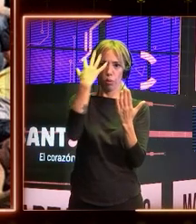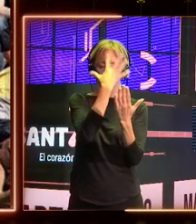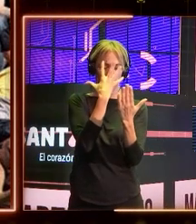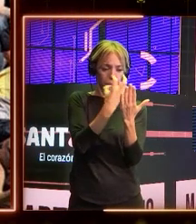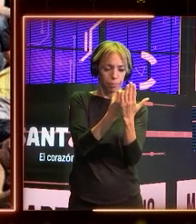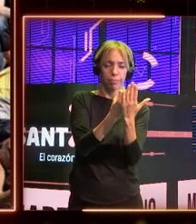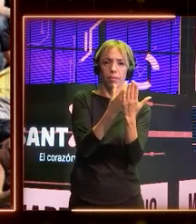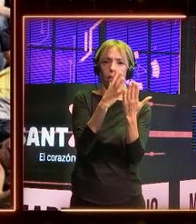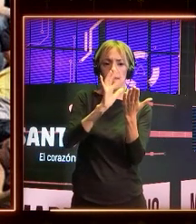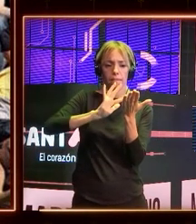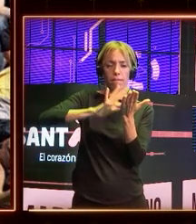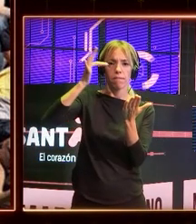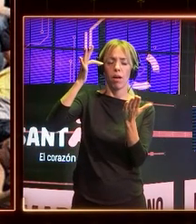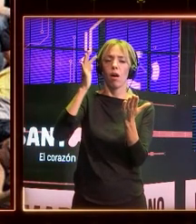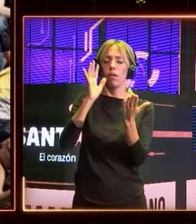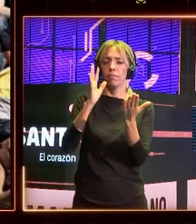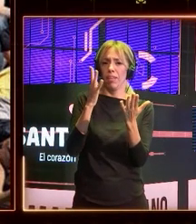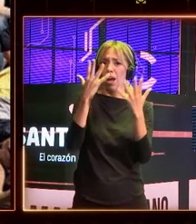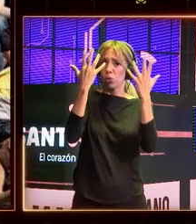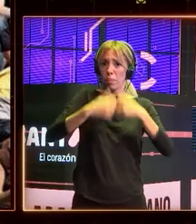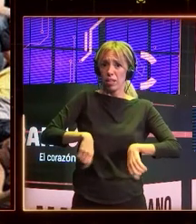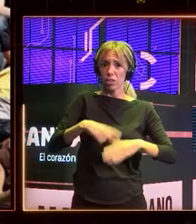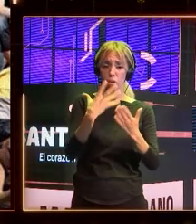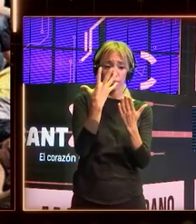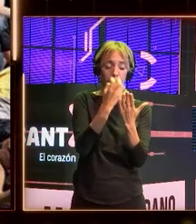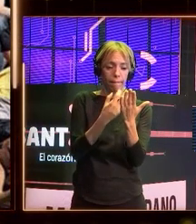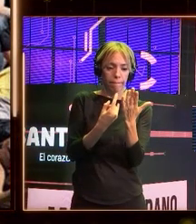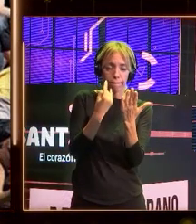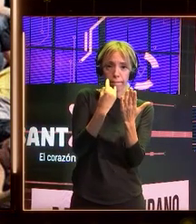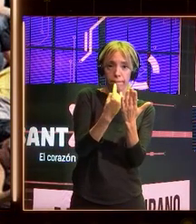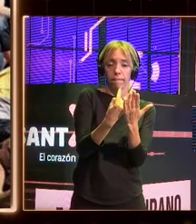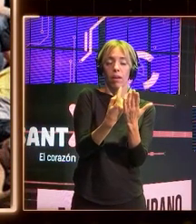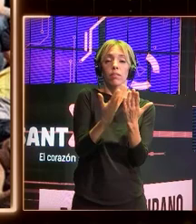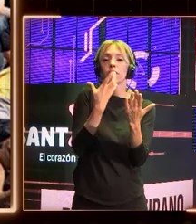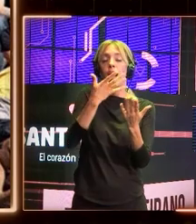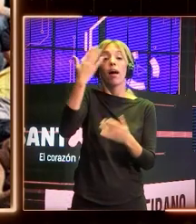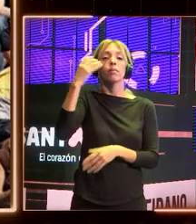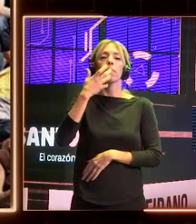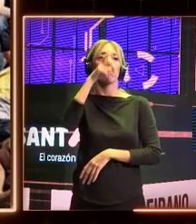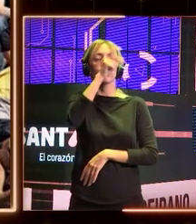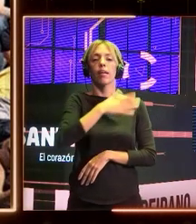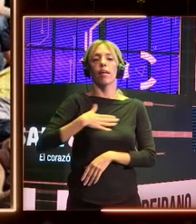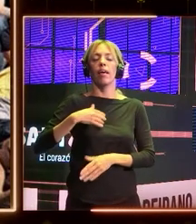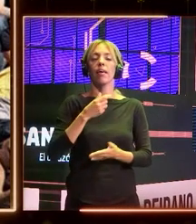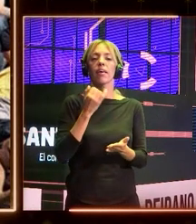y de reconocimiento facial automático, es que antes, cuando alguien quería saber tu identidad,